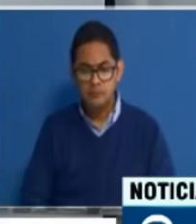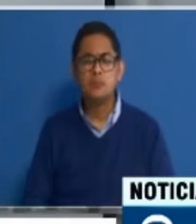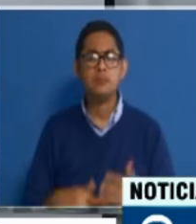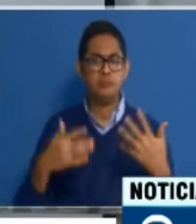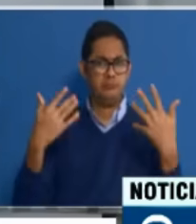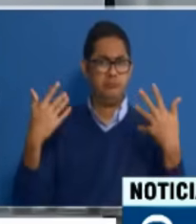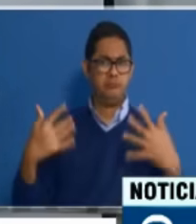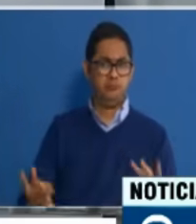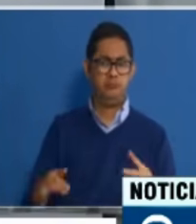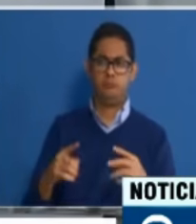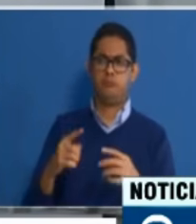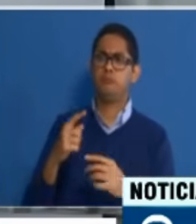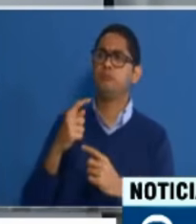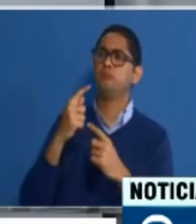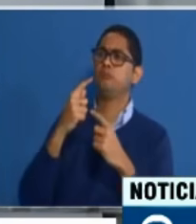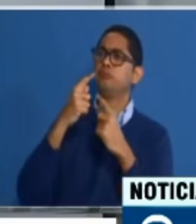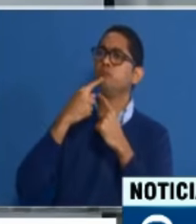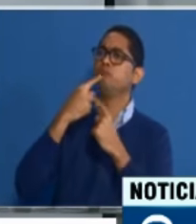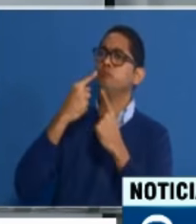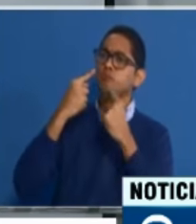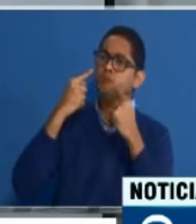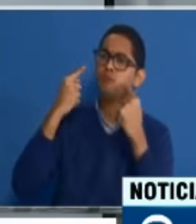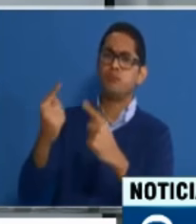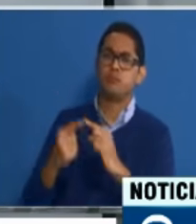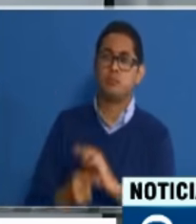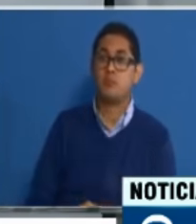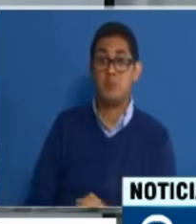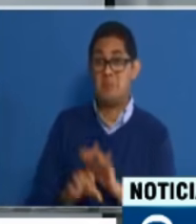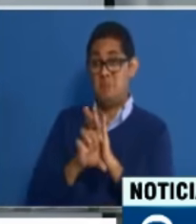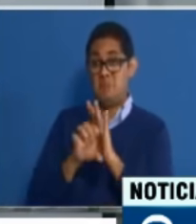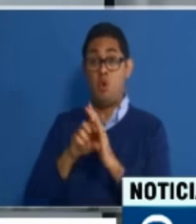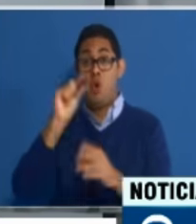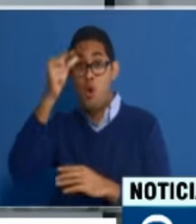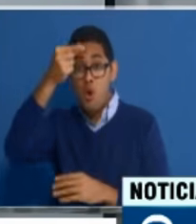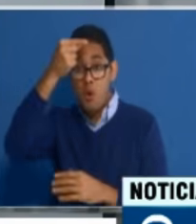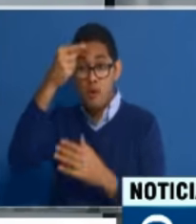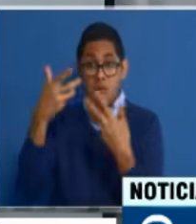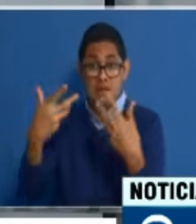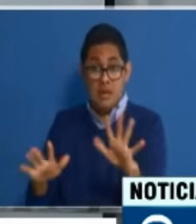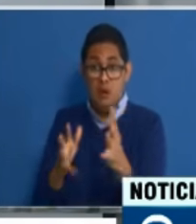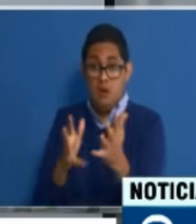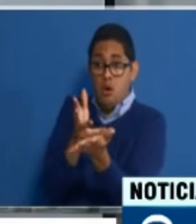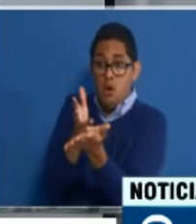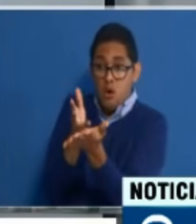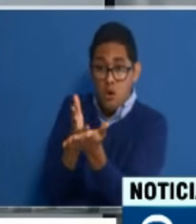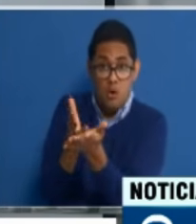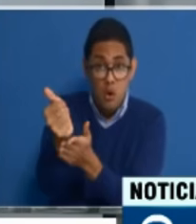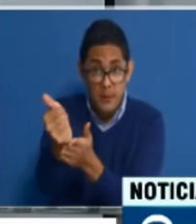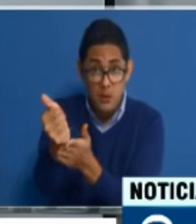hemos dado las instrucciones de subir las compras reales